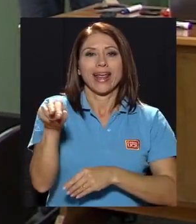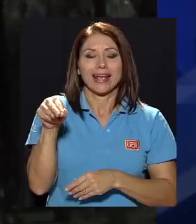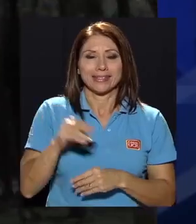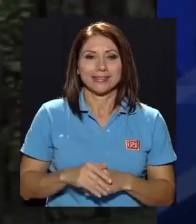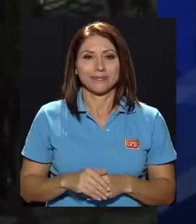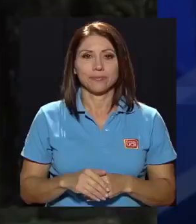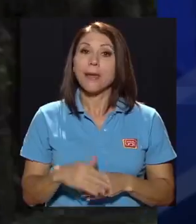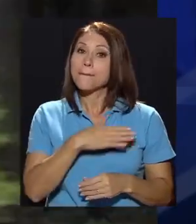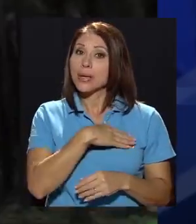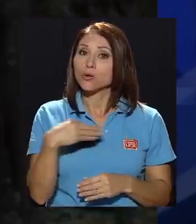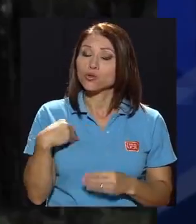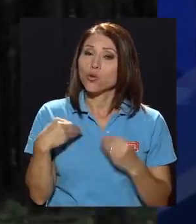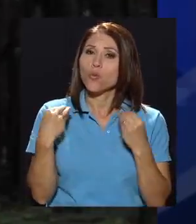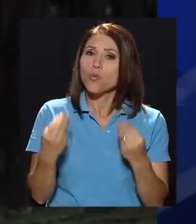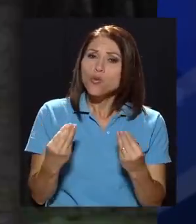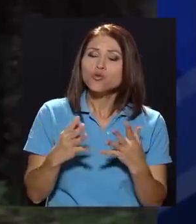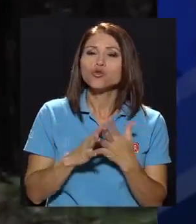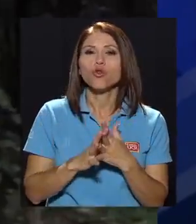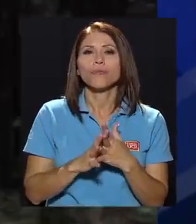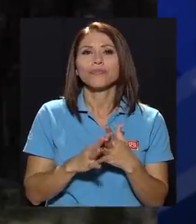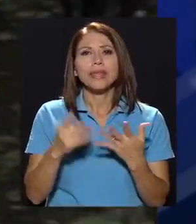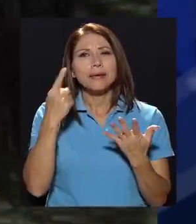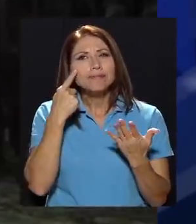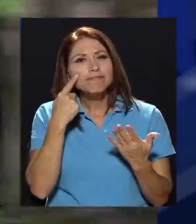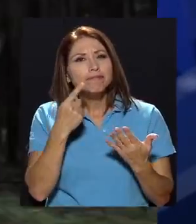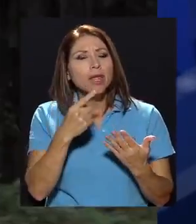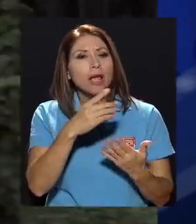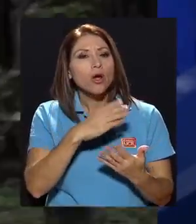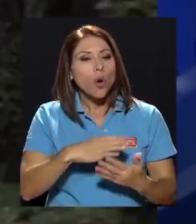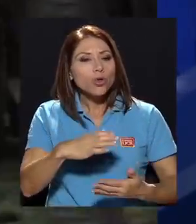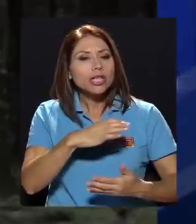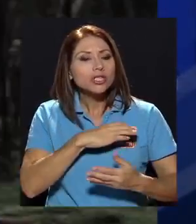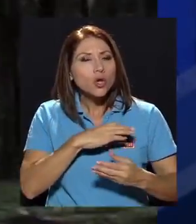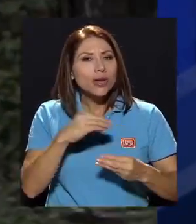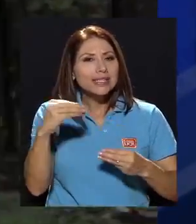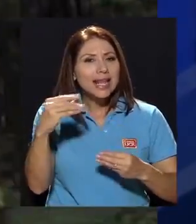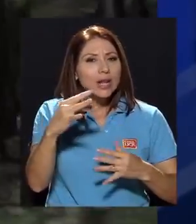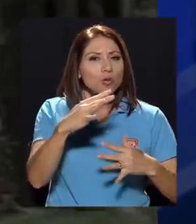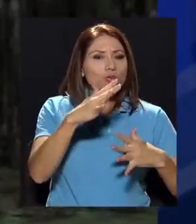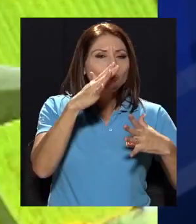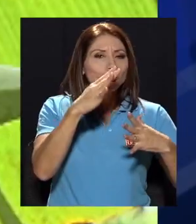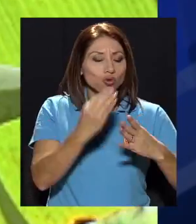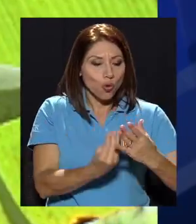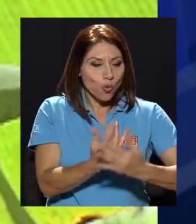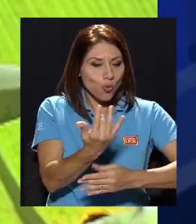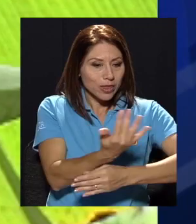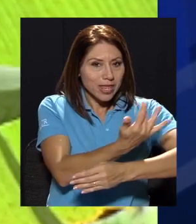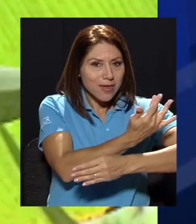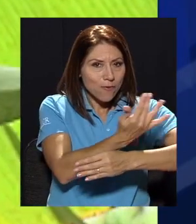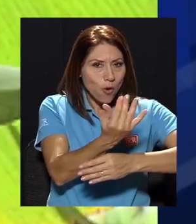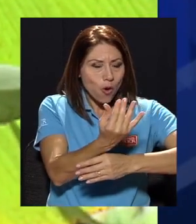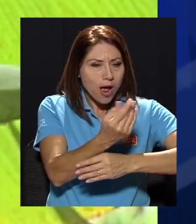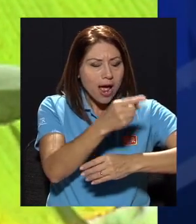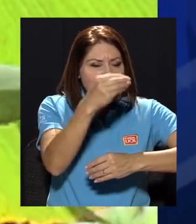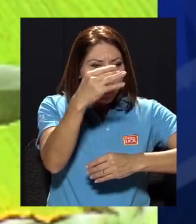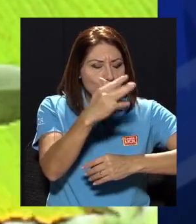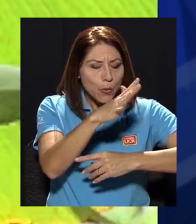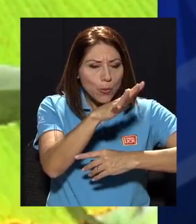relación de la luz, las condiciones de luz que crea un cultivo a otras plantas que son más pequeñas.